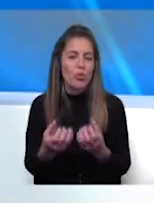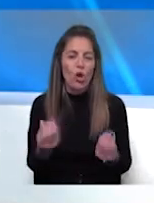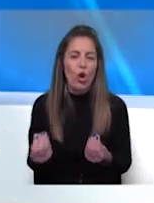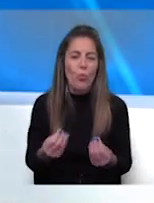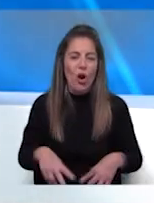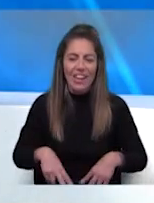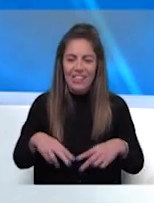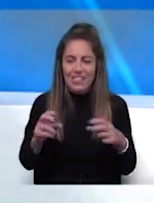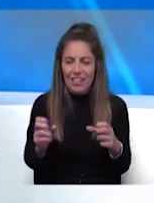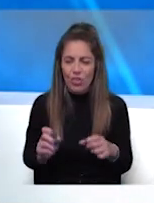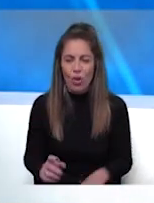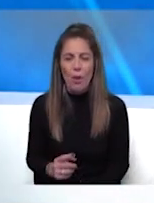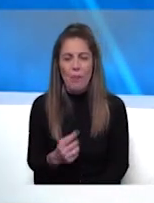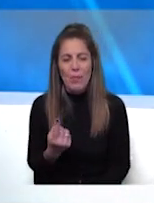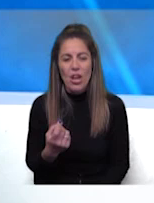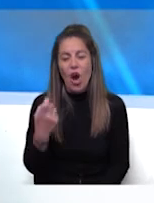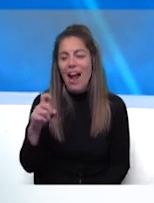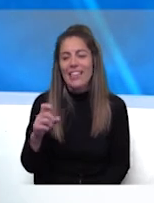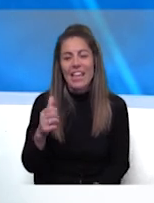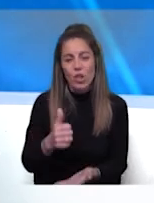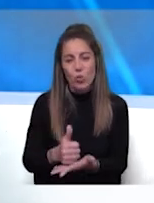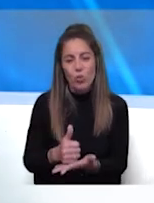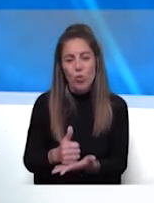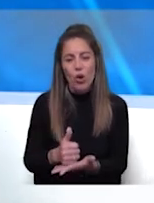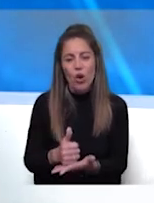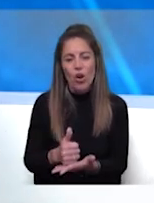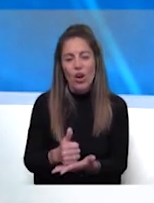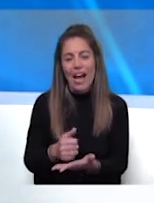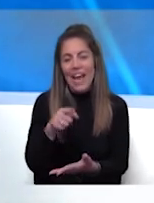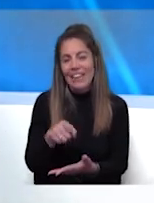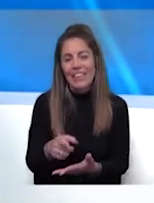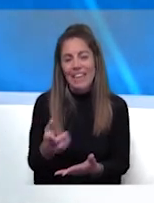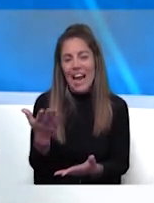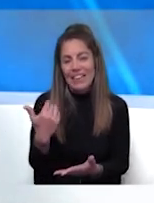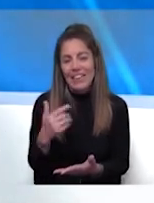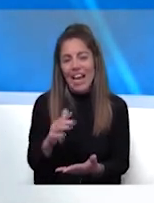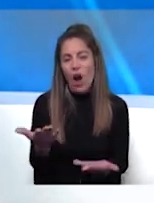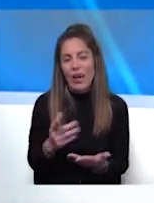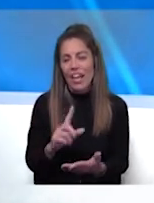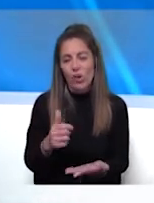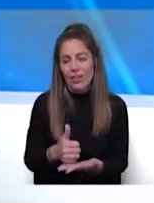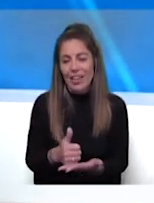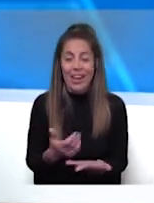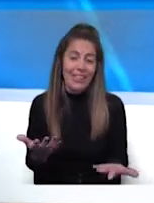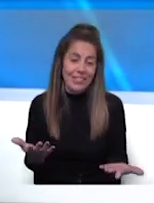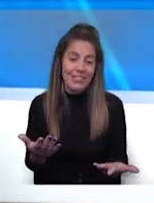ver, primero, para alguien que estuvo en la JUTEP, hablar de la JUTEP cuando no está es medio embromado, porque